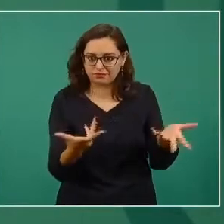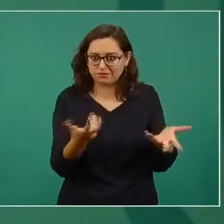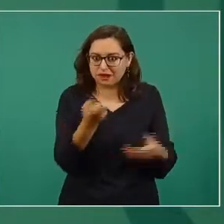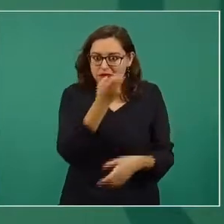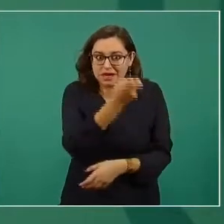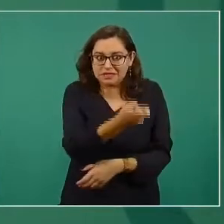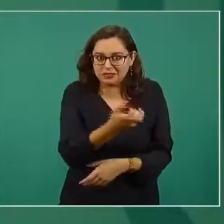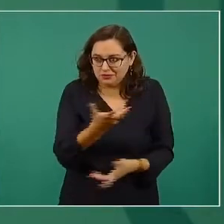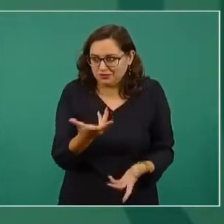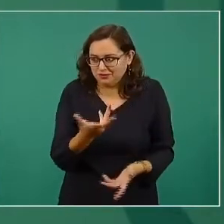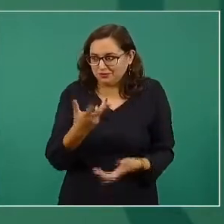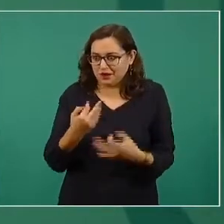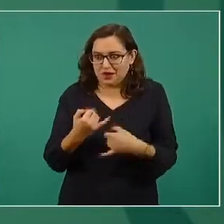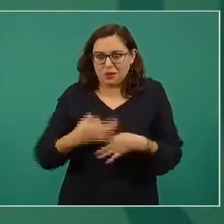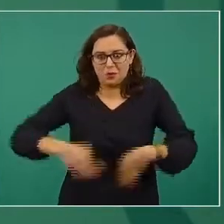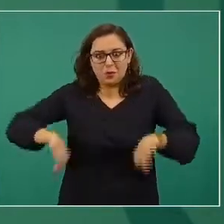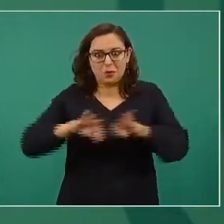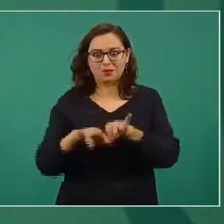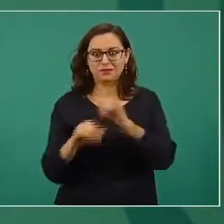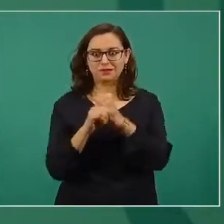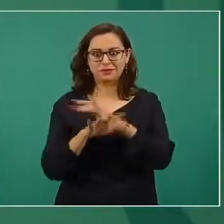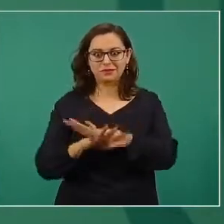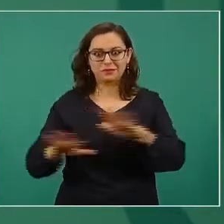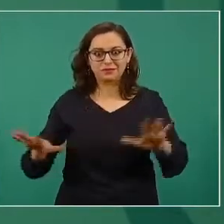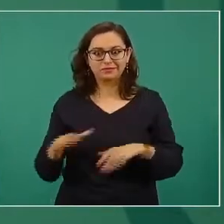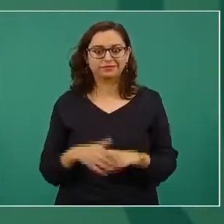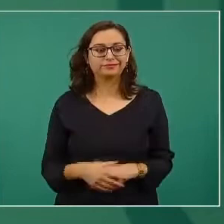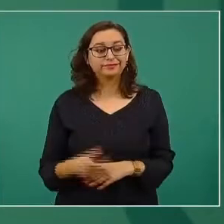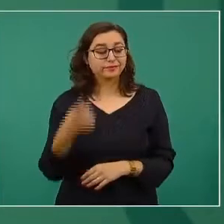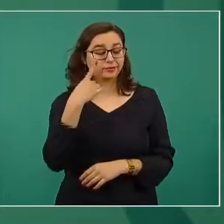Todo esto del secreto bancario,